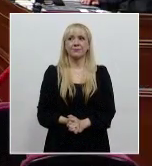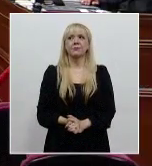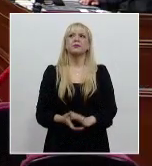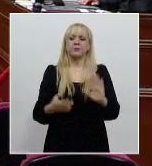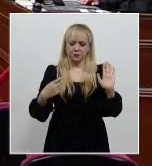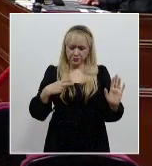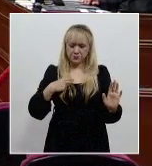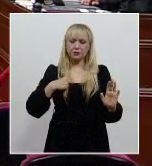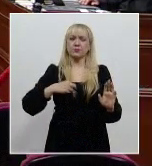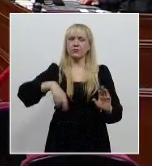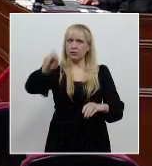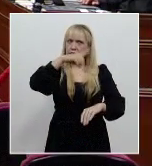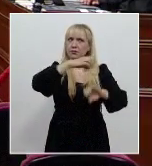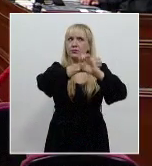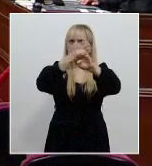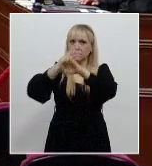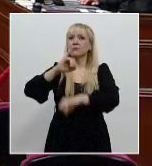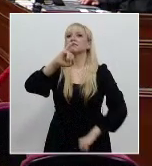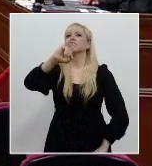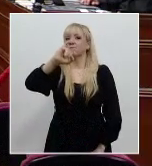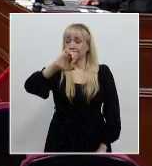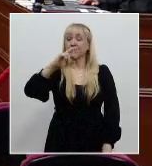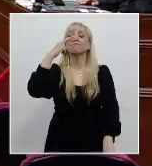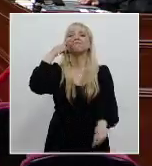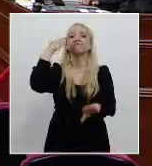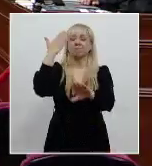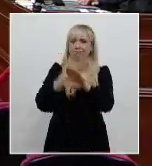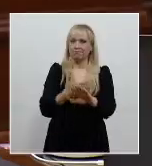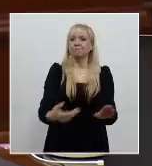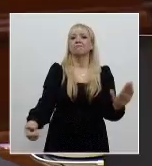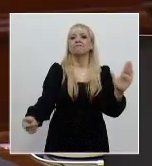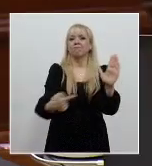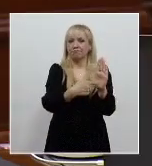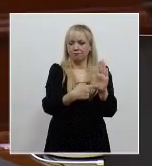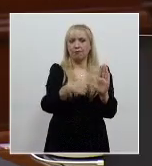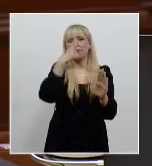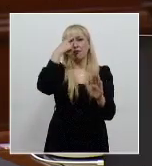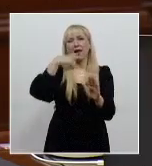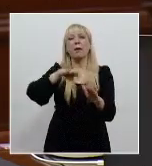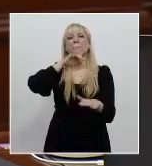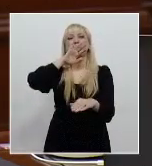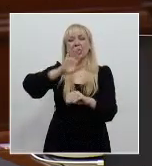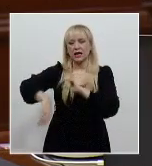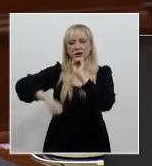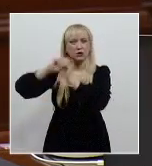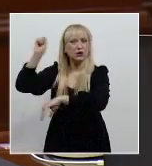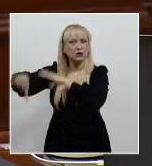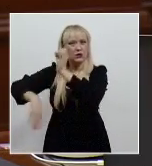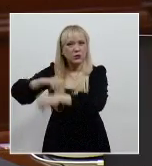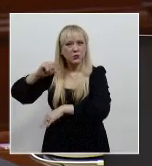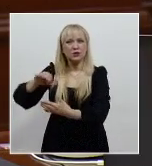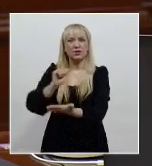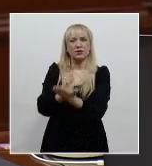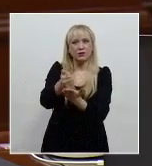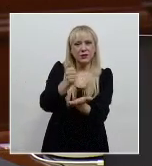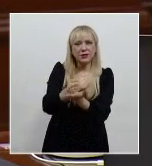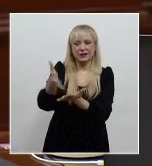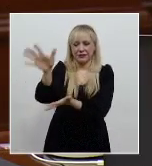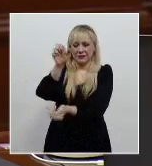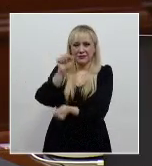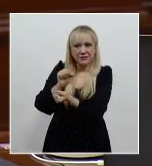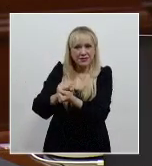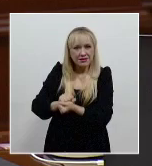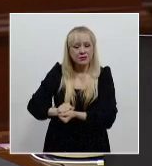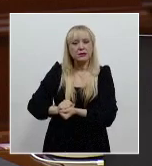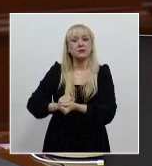Los estados sí tienen competencia, aún en residuos sólidos urbanos, que es su principal competencia, pero en